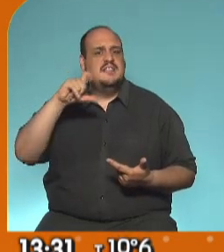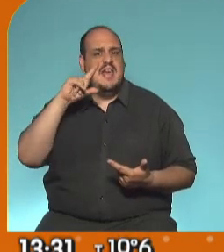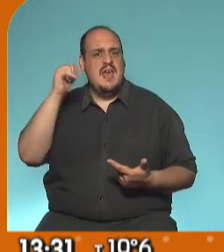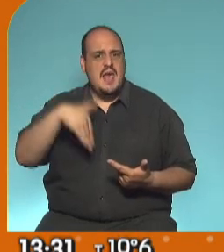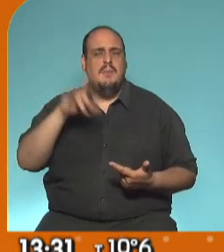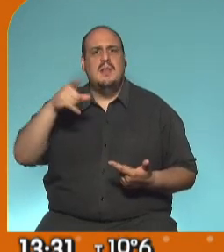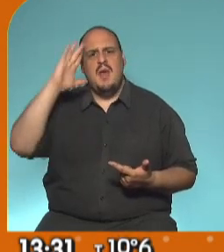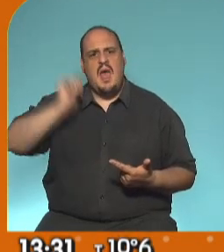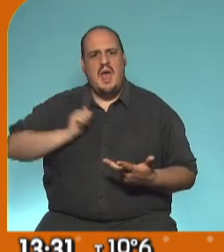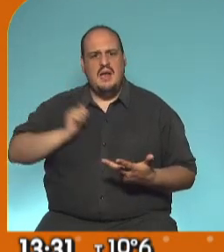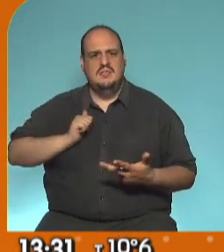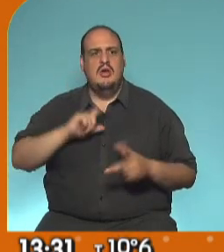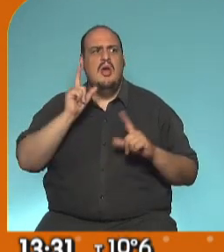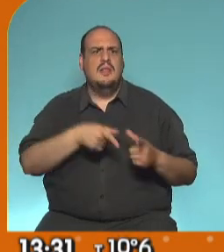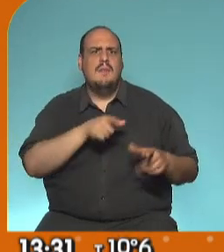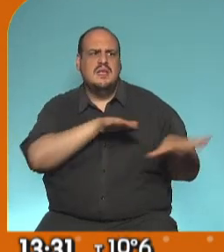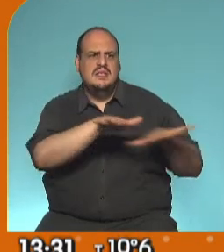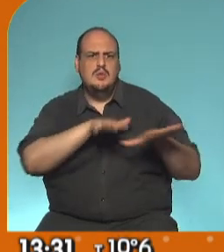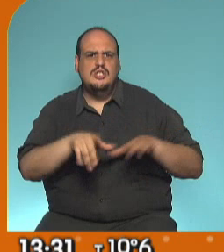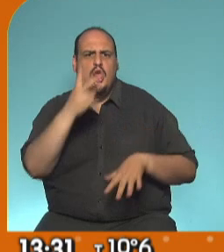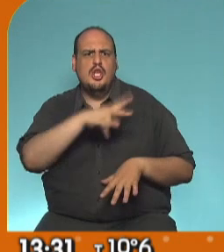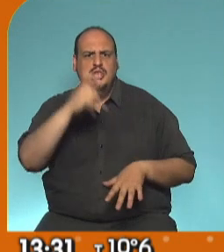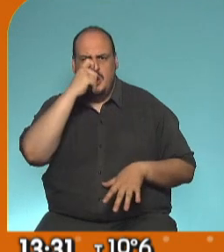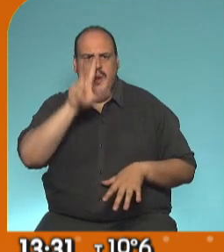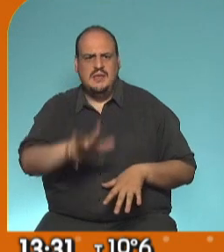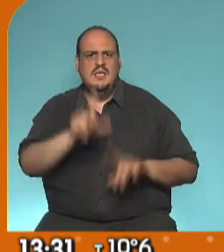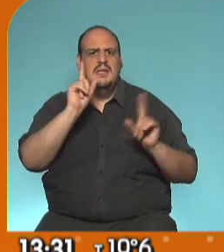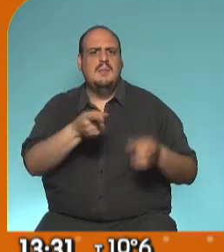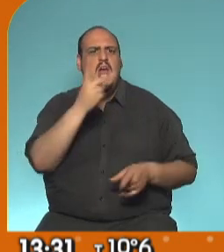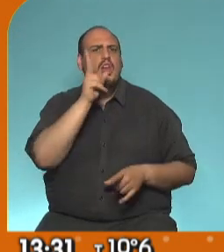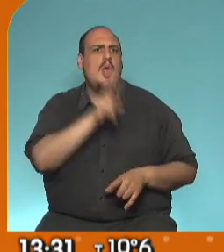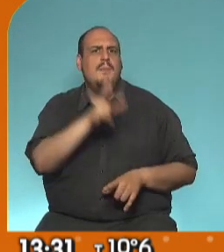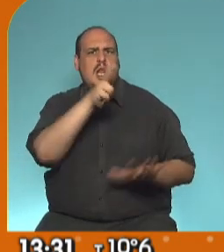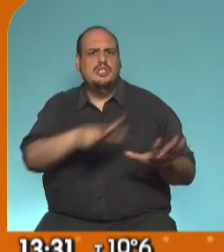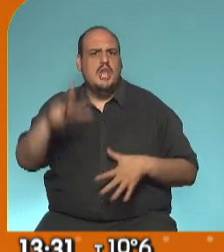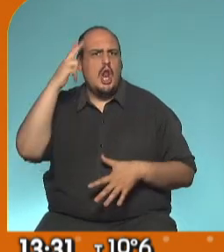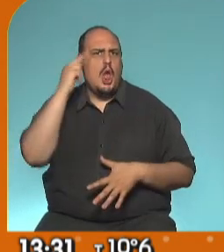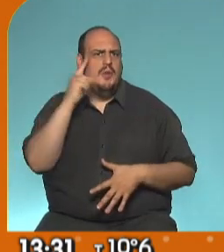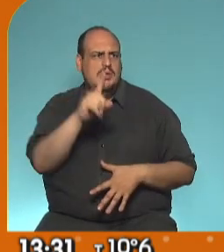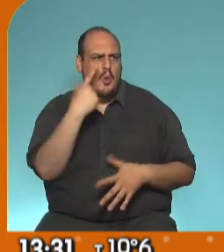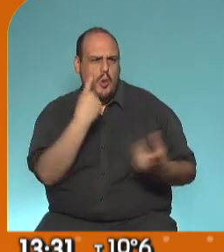estudiaron 223 casos y se examinaron otros 2.891.